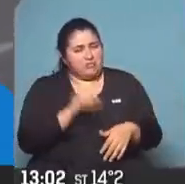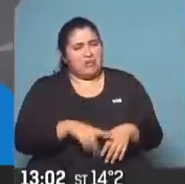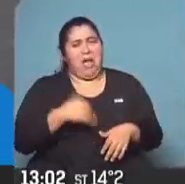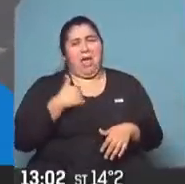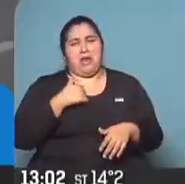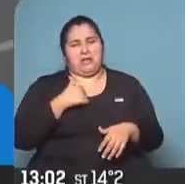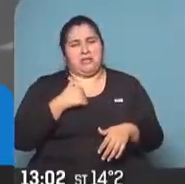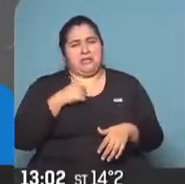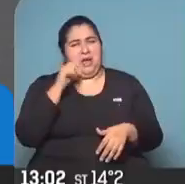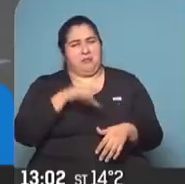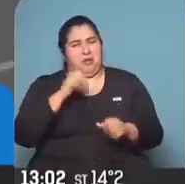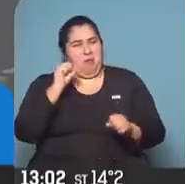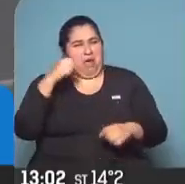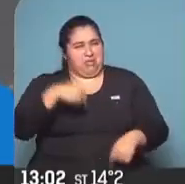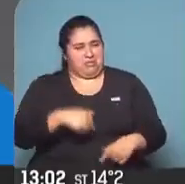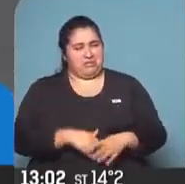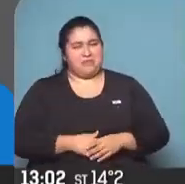de nuestra patria